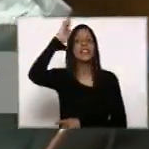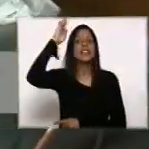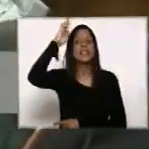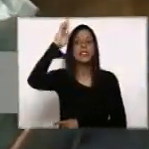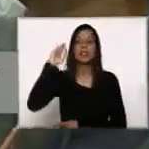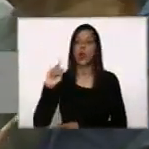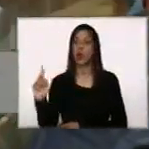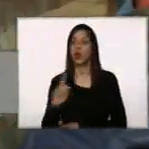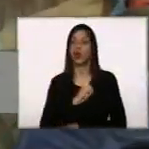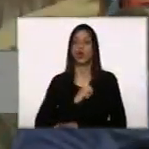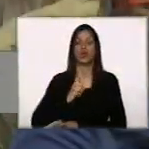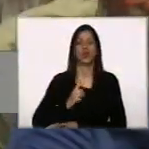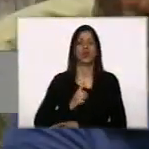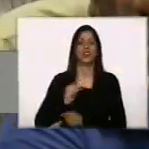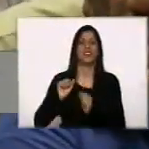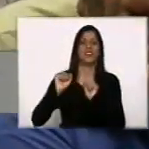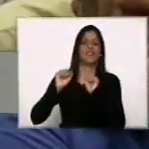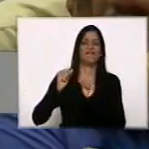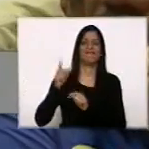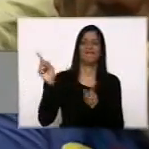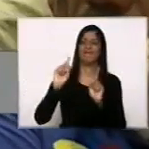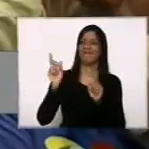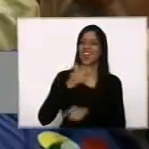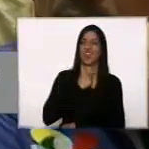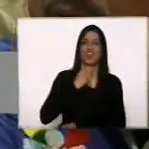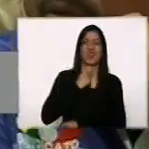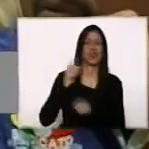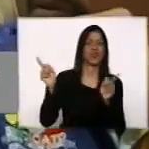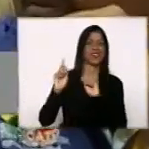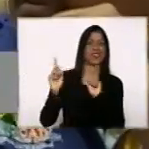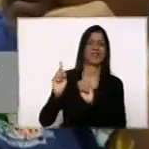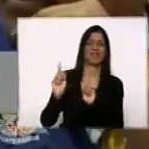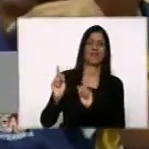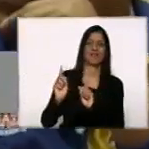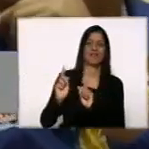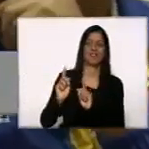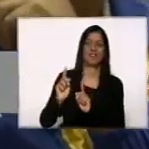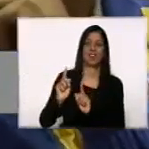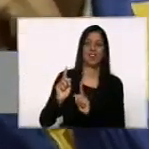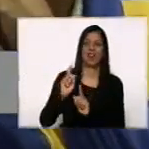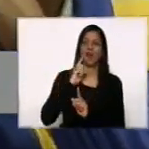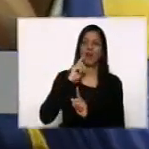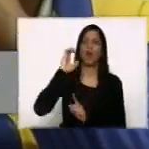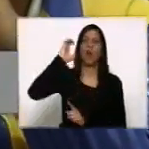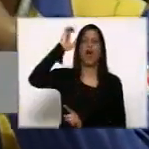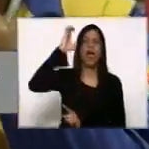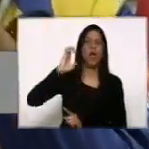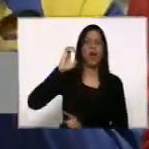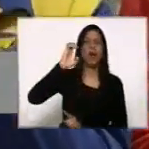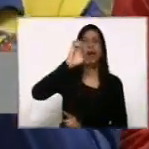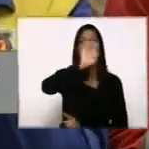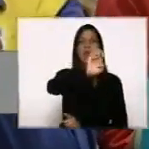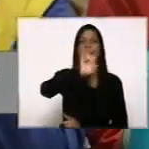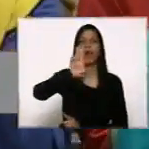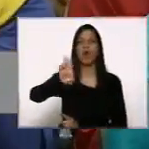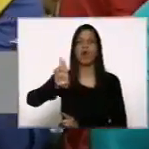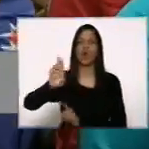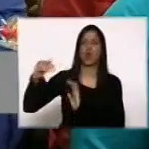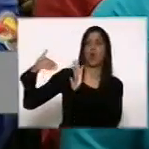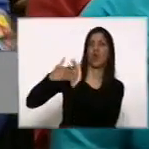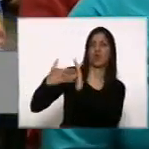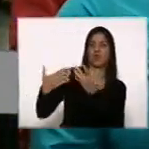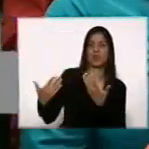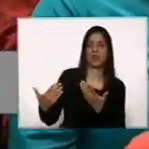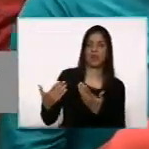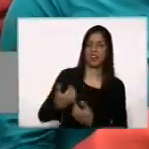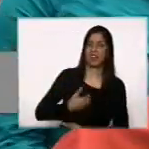estamos en contra, repudiamos y rechazamos esa posición de la Unión Europea. ¿Qué pasó? Es el espíritu